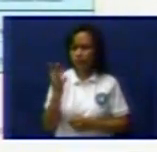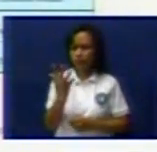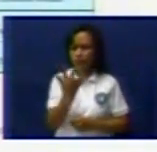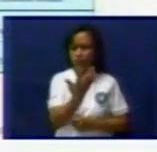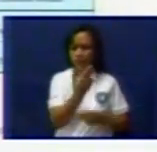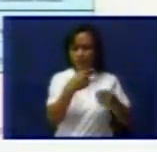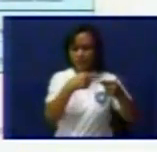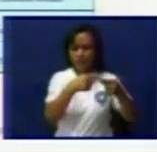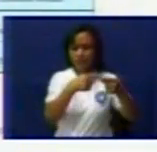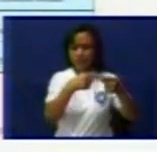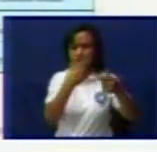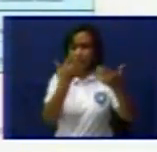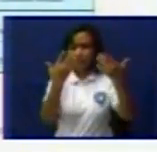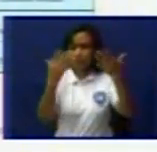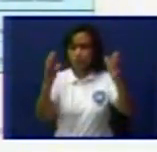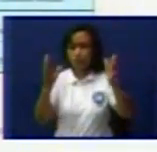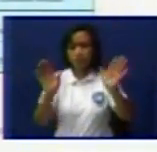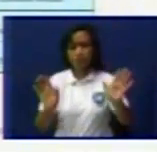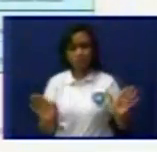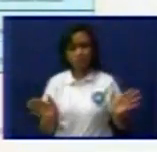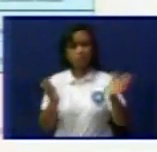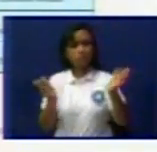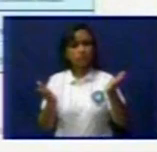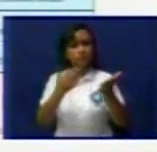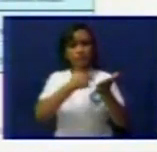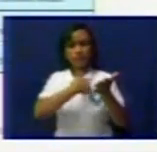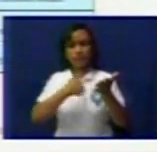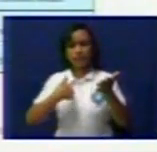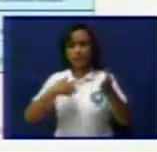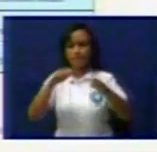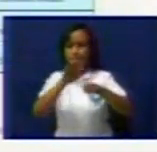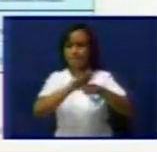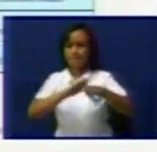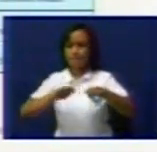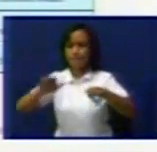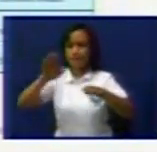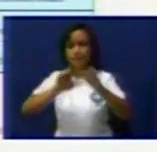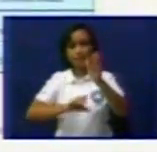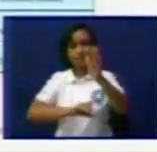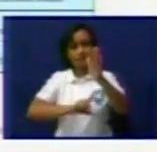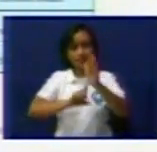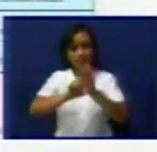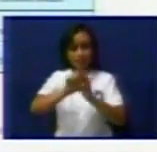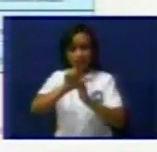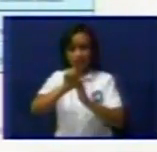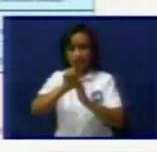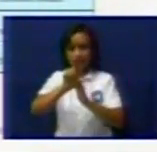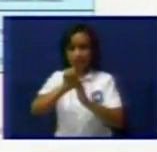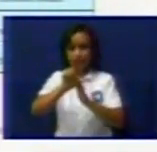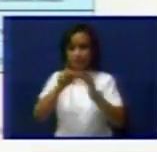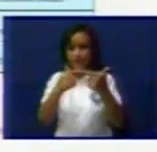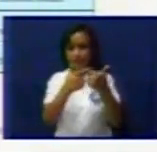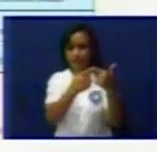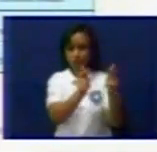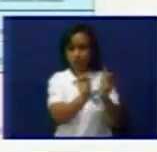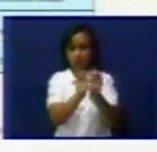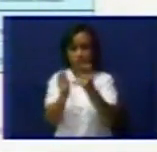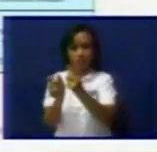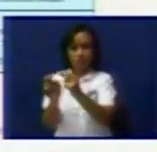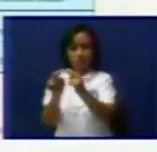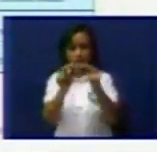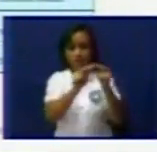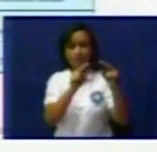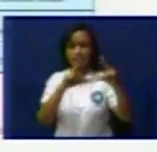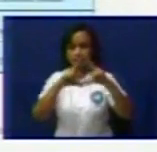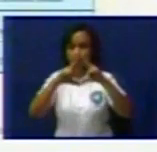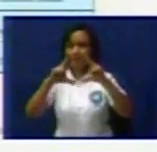Todas estas demandas promoverán en gran medida el desarrollo de los sectores